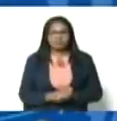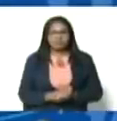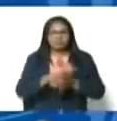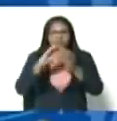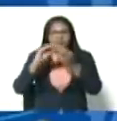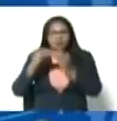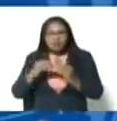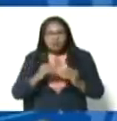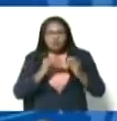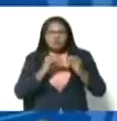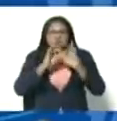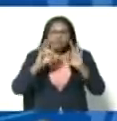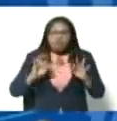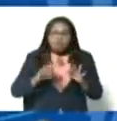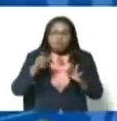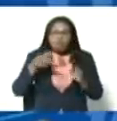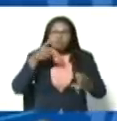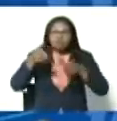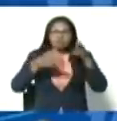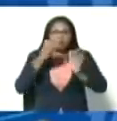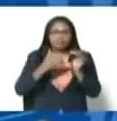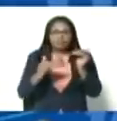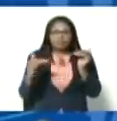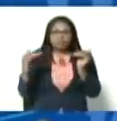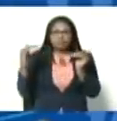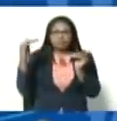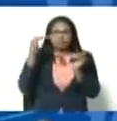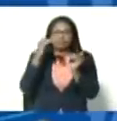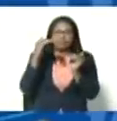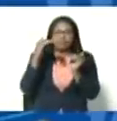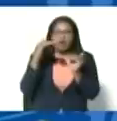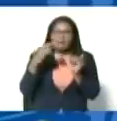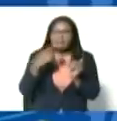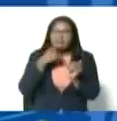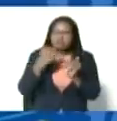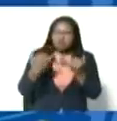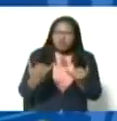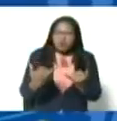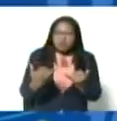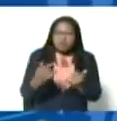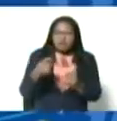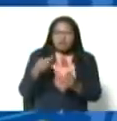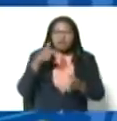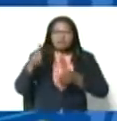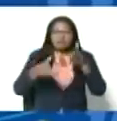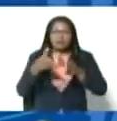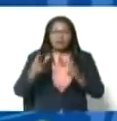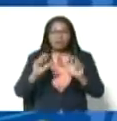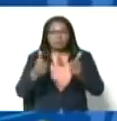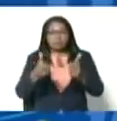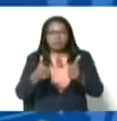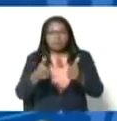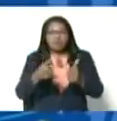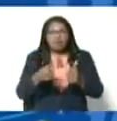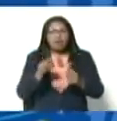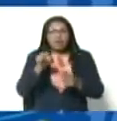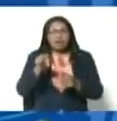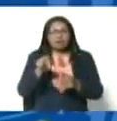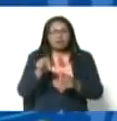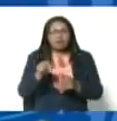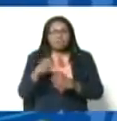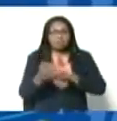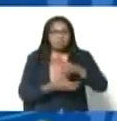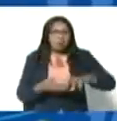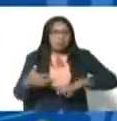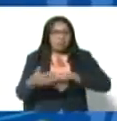calidad de estos trenes supera incluso esos trenes. Me han dicho acá que este tren que salió exactamente no se ha sentado